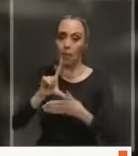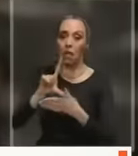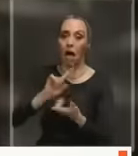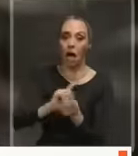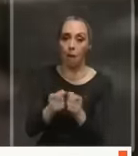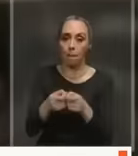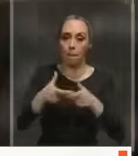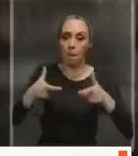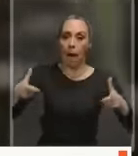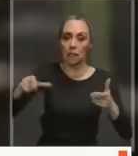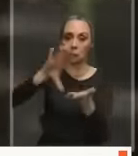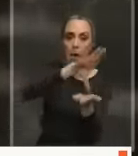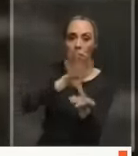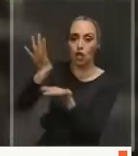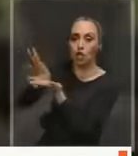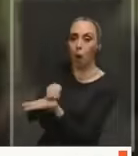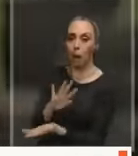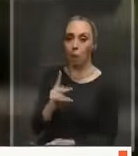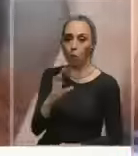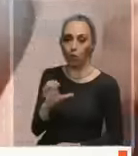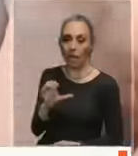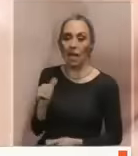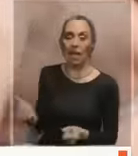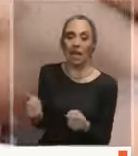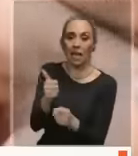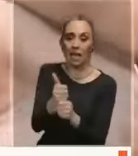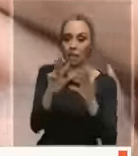bukelizando? Con ese presidente rozando el